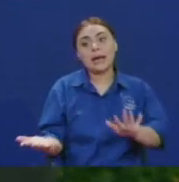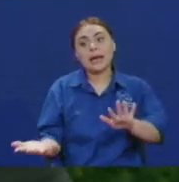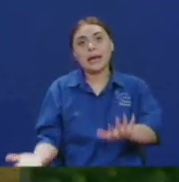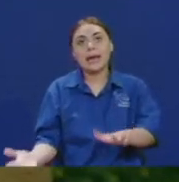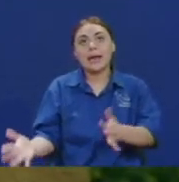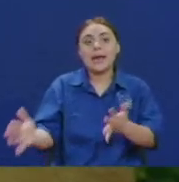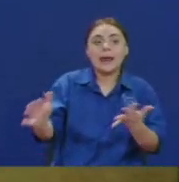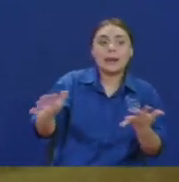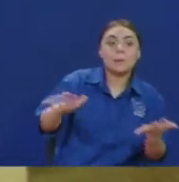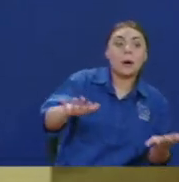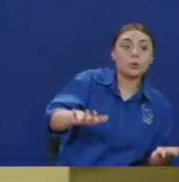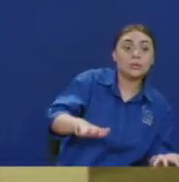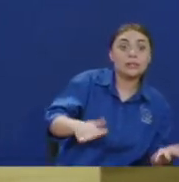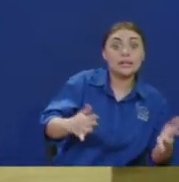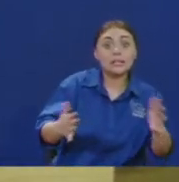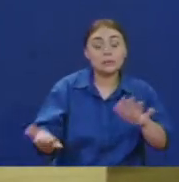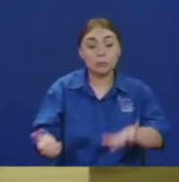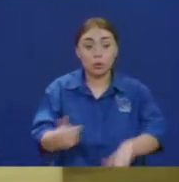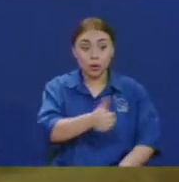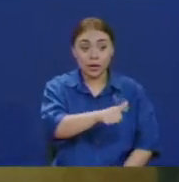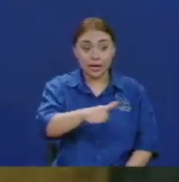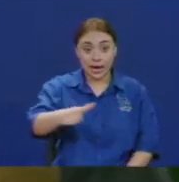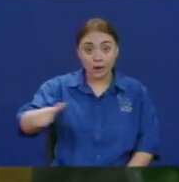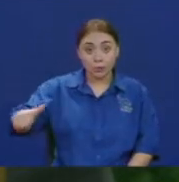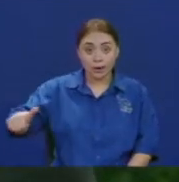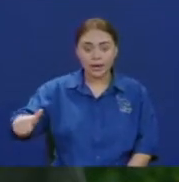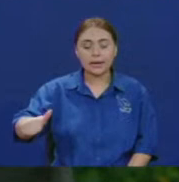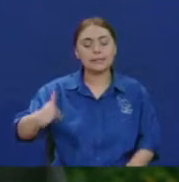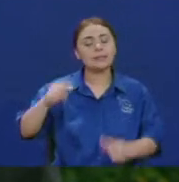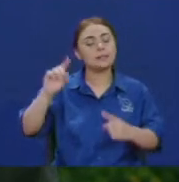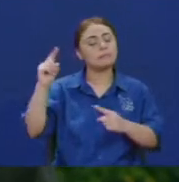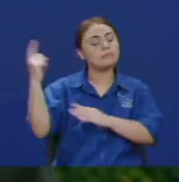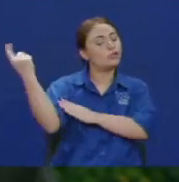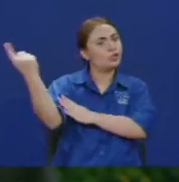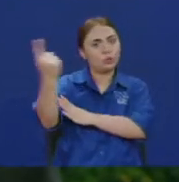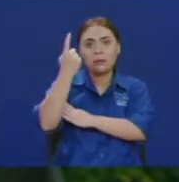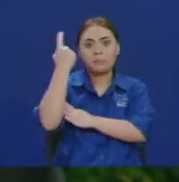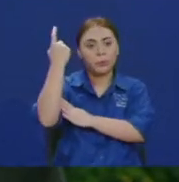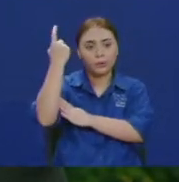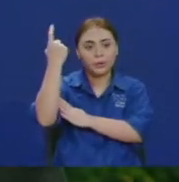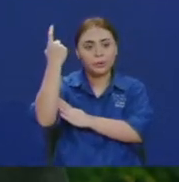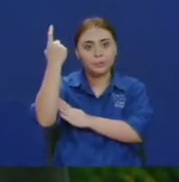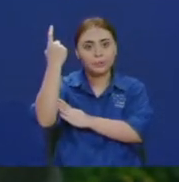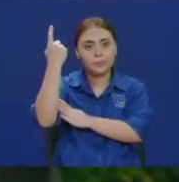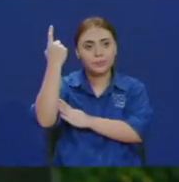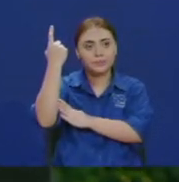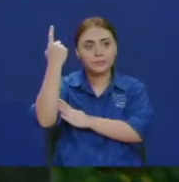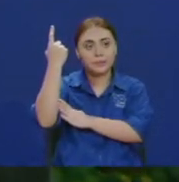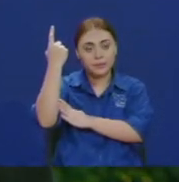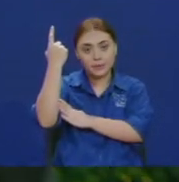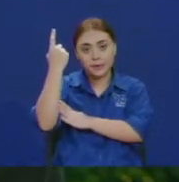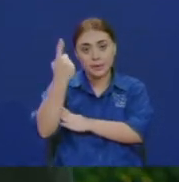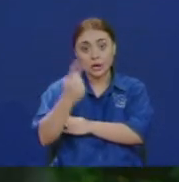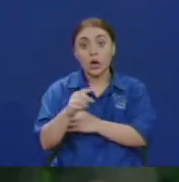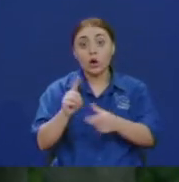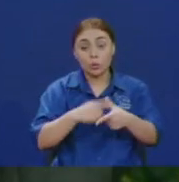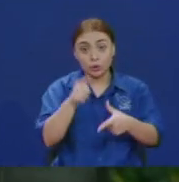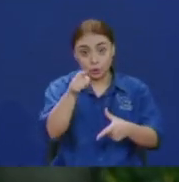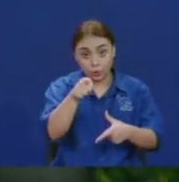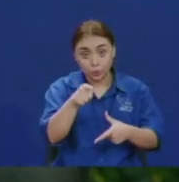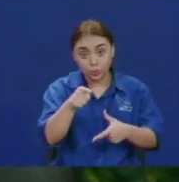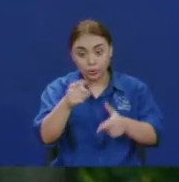La Santa Cena es la continuación del bautismo en agua. El bautismo en agua, cuando